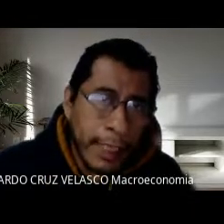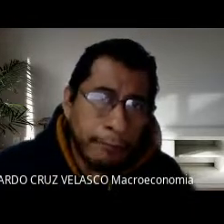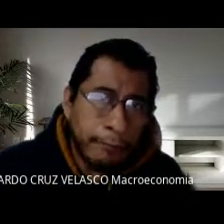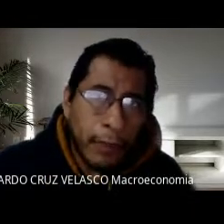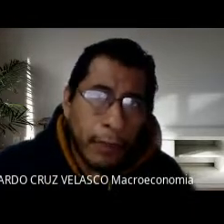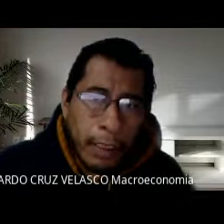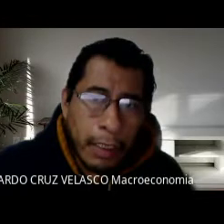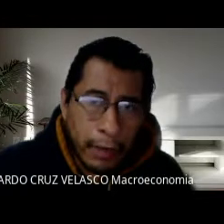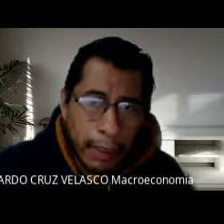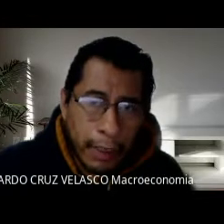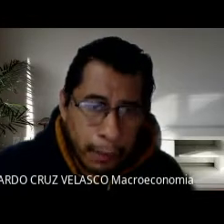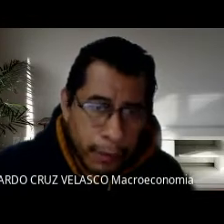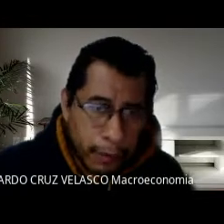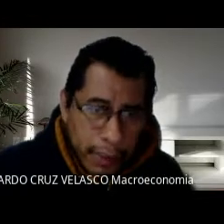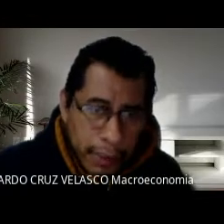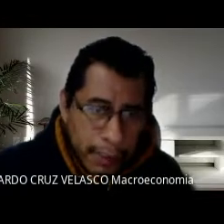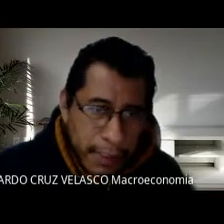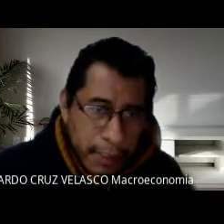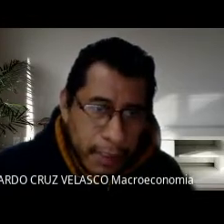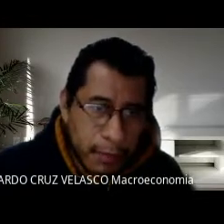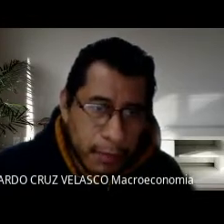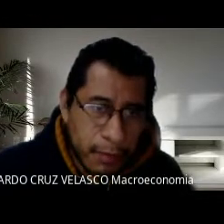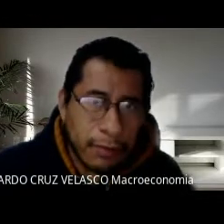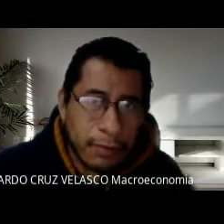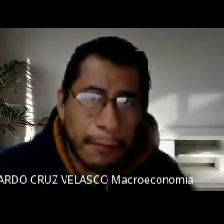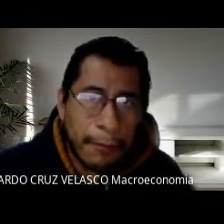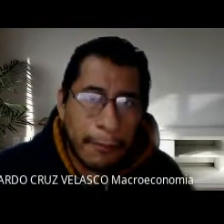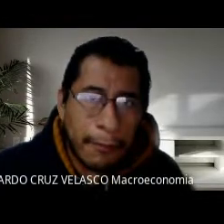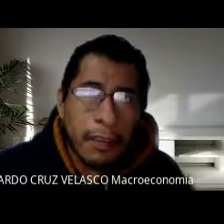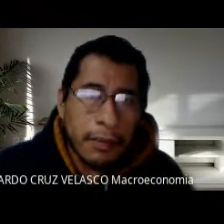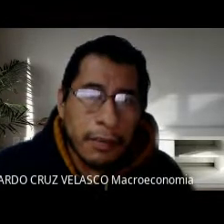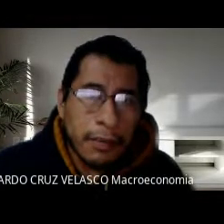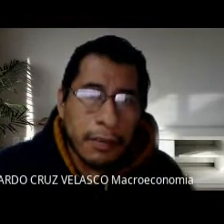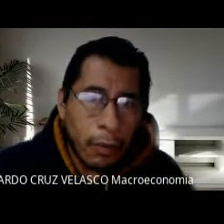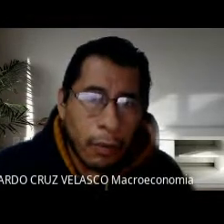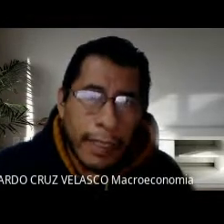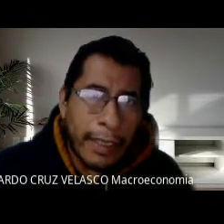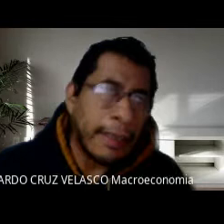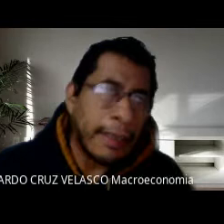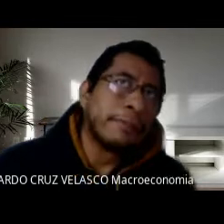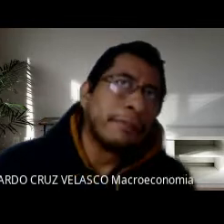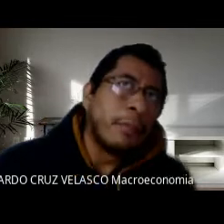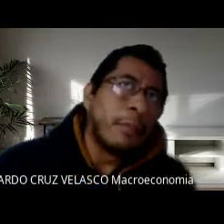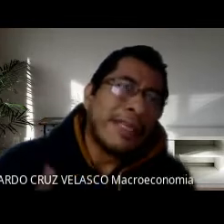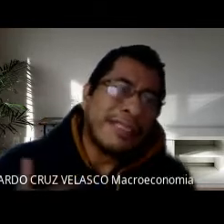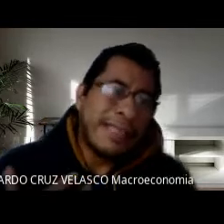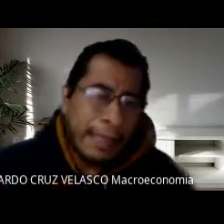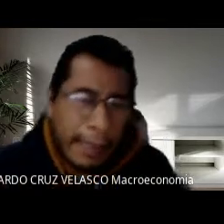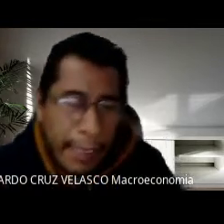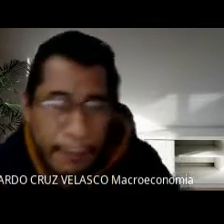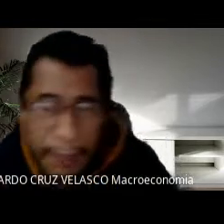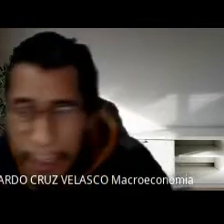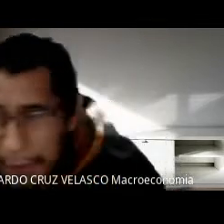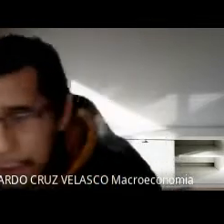está. El libro del profesor José Silvestre Méndez Morales nos habla sobre, pues,